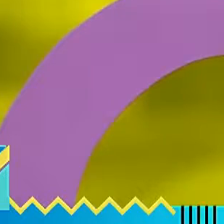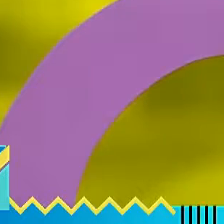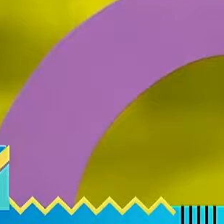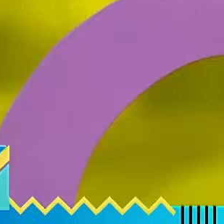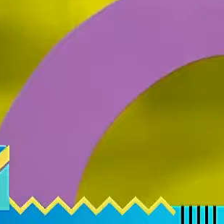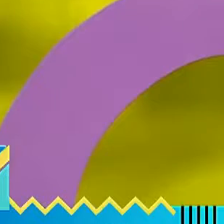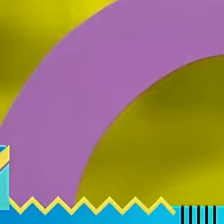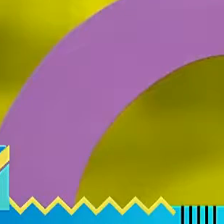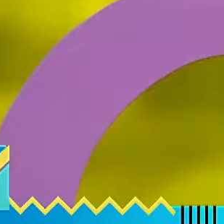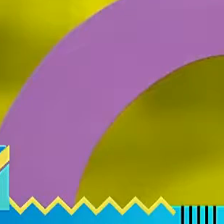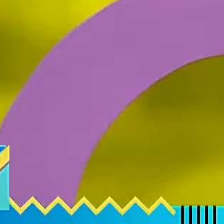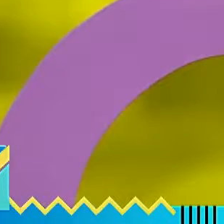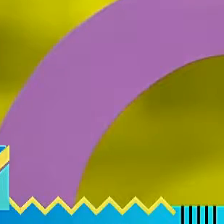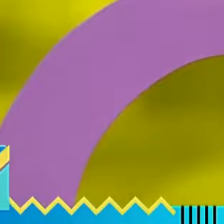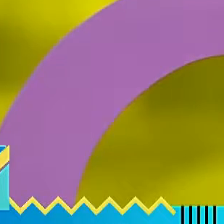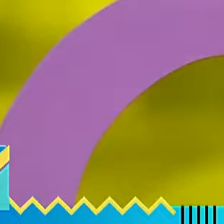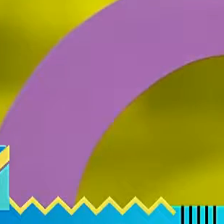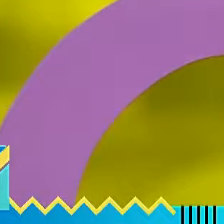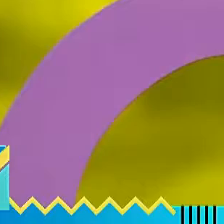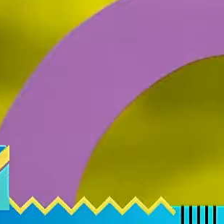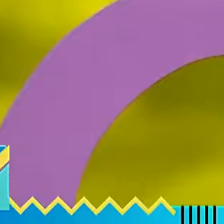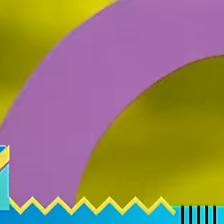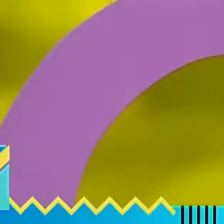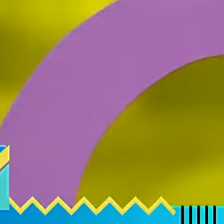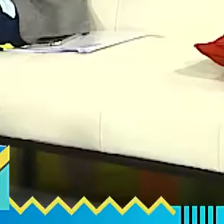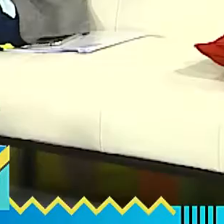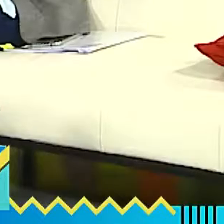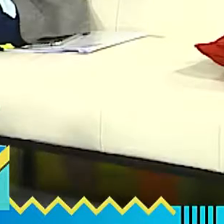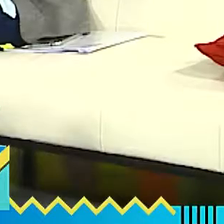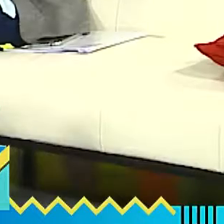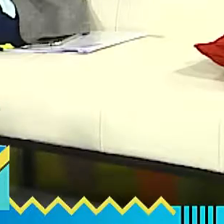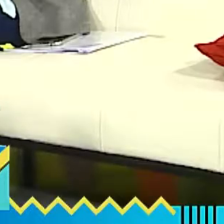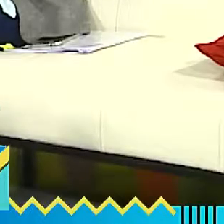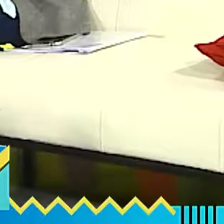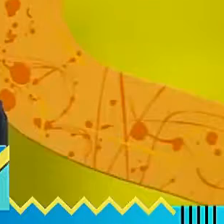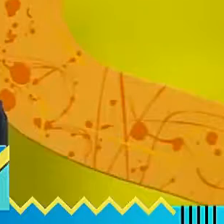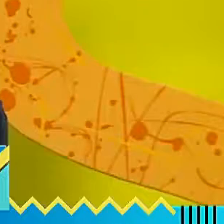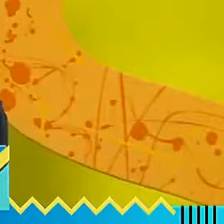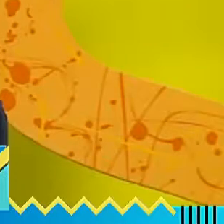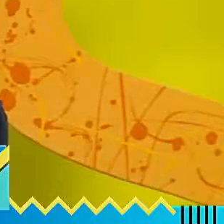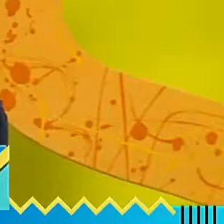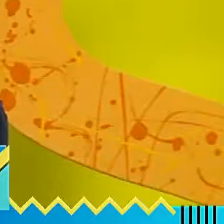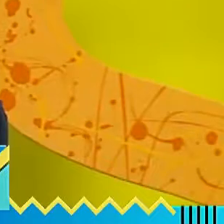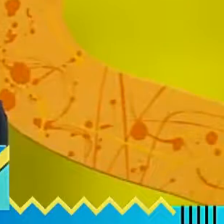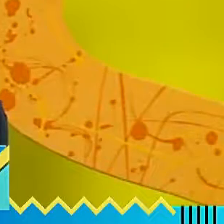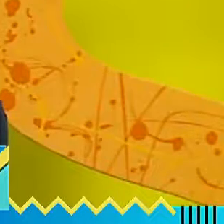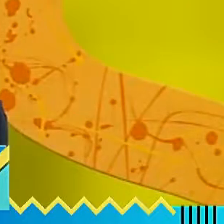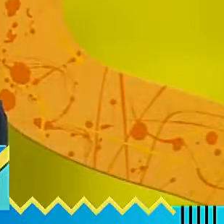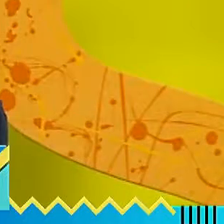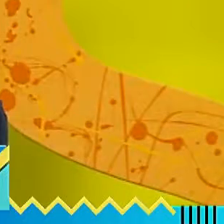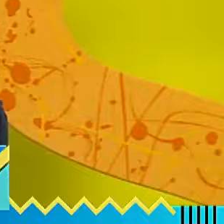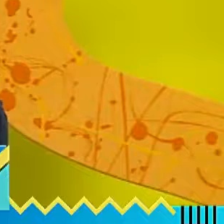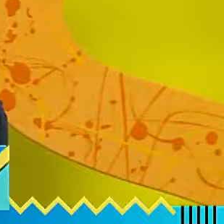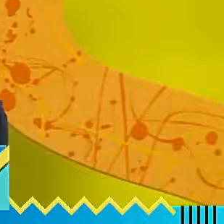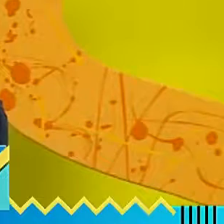la política también. Bueno, ¿qué es esa mirada y hacia dónde tiene que seguir? Bueno, nosotros creemos, bueno, como te decía antes, que si bien la